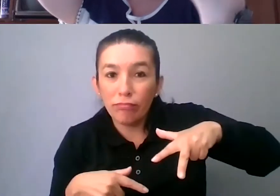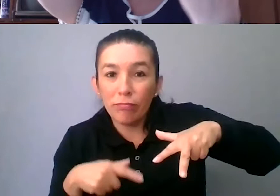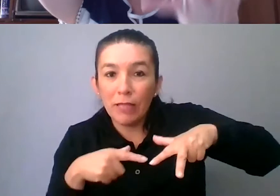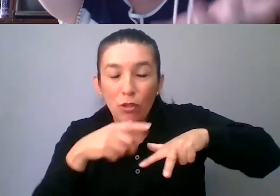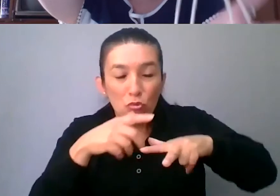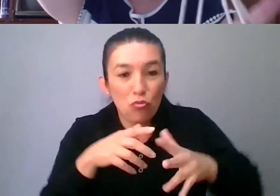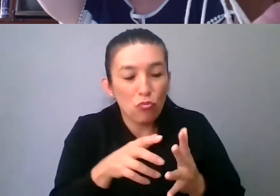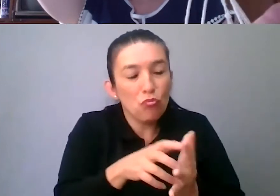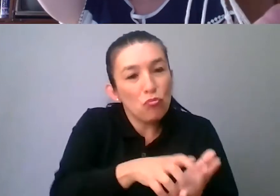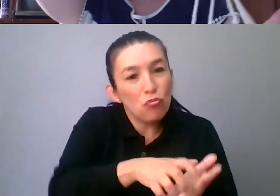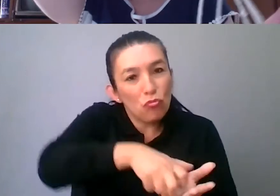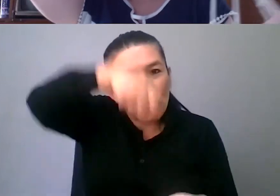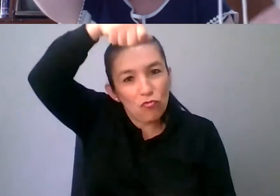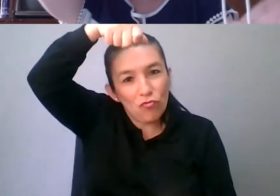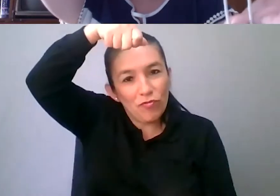levanta